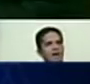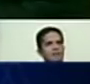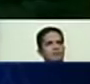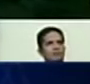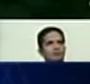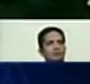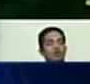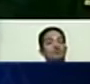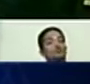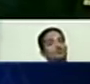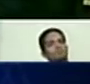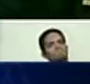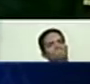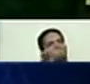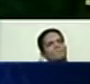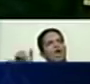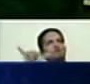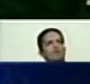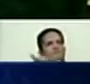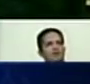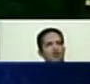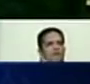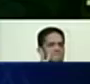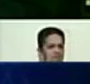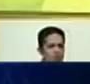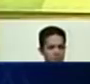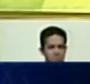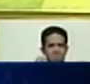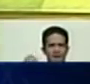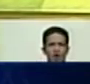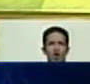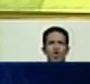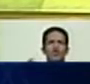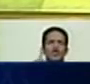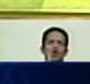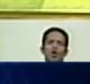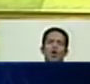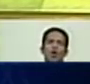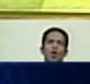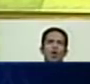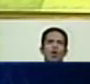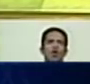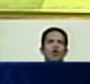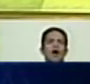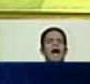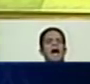Nueva York, vimos en los medios de comunicación, el Wall Street Journal, la agencia